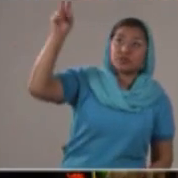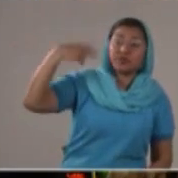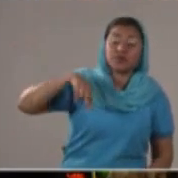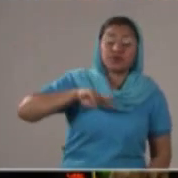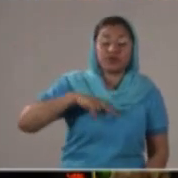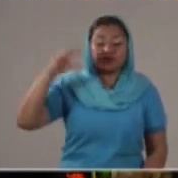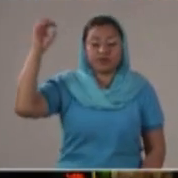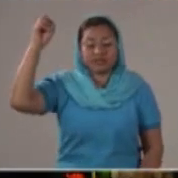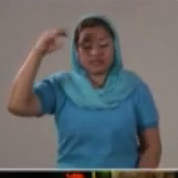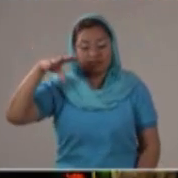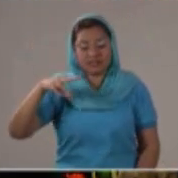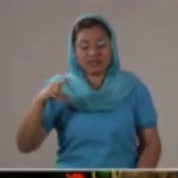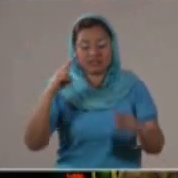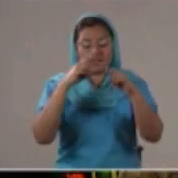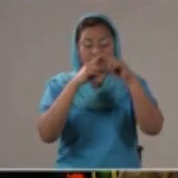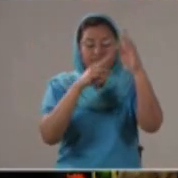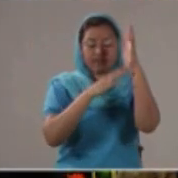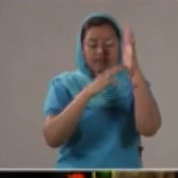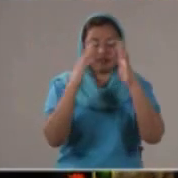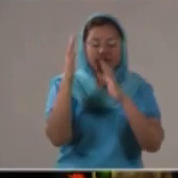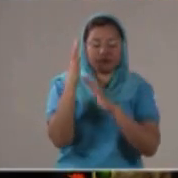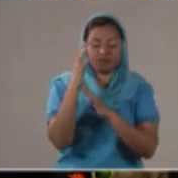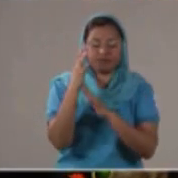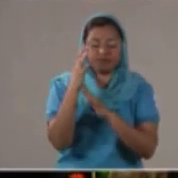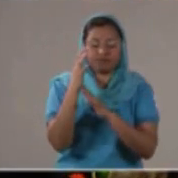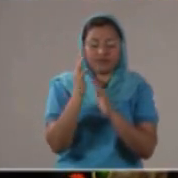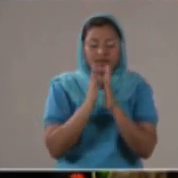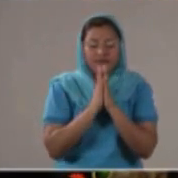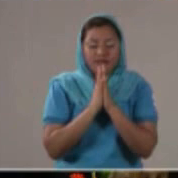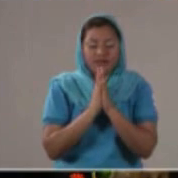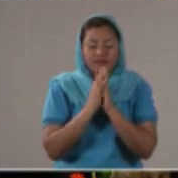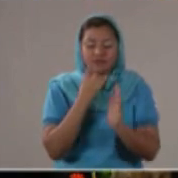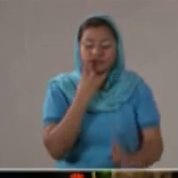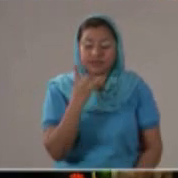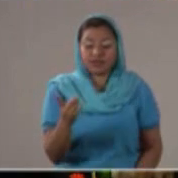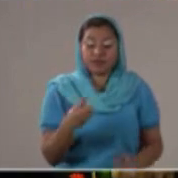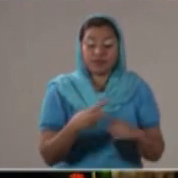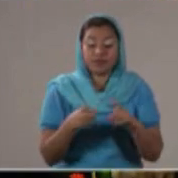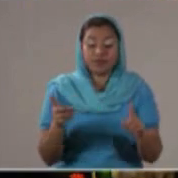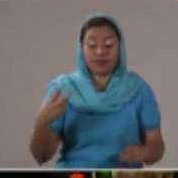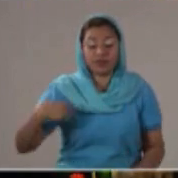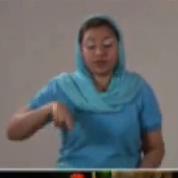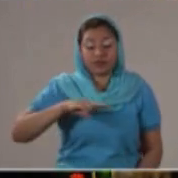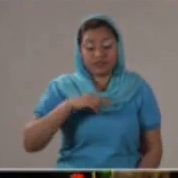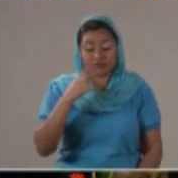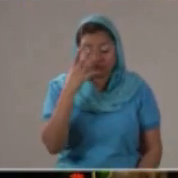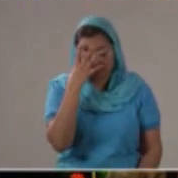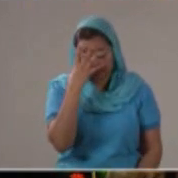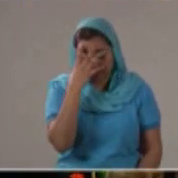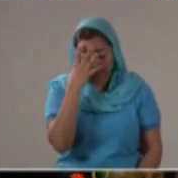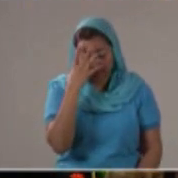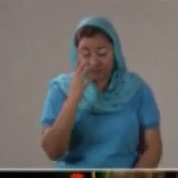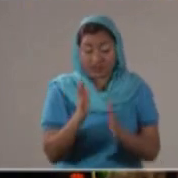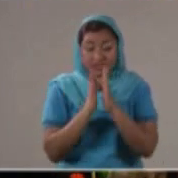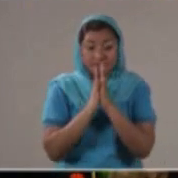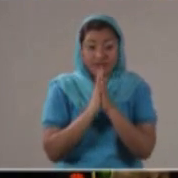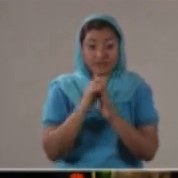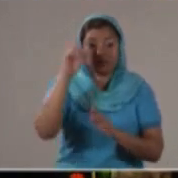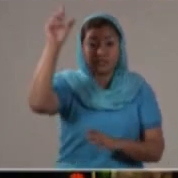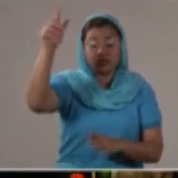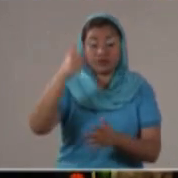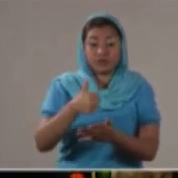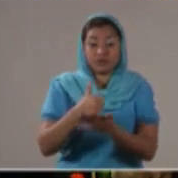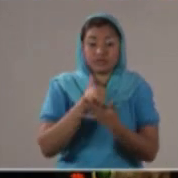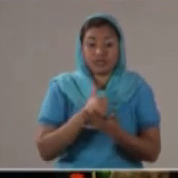ciertamente. En el nombre de Jesús te pedimos perdón por nuestros pecados y te pedimos que nos